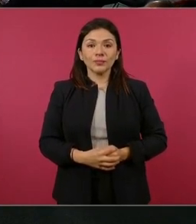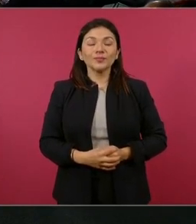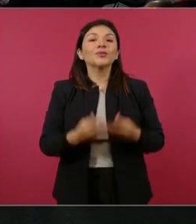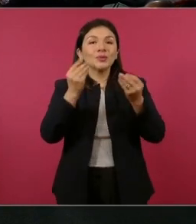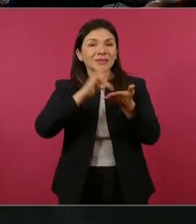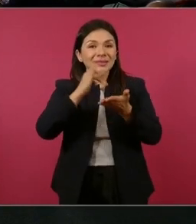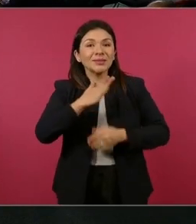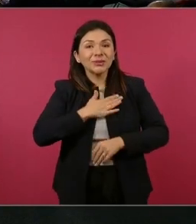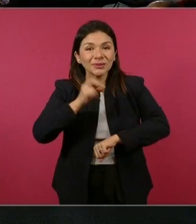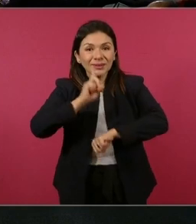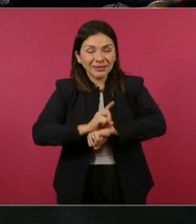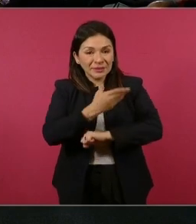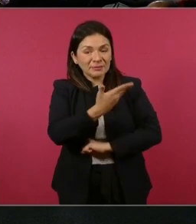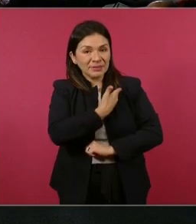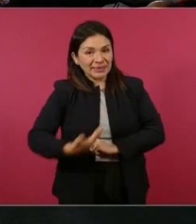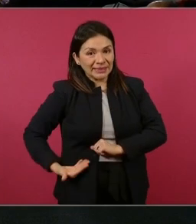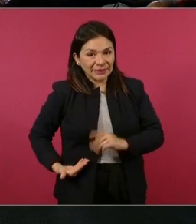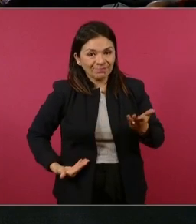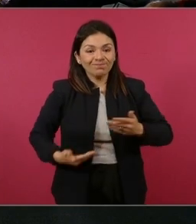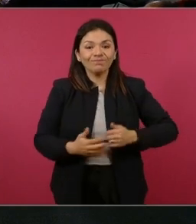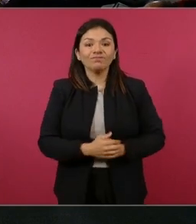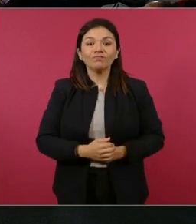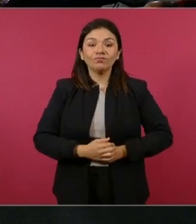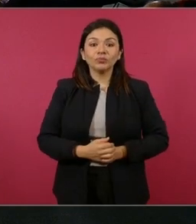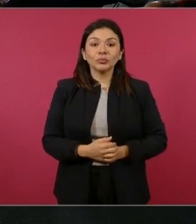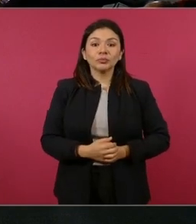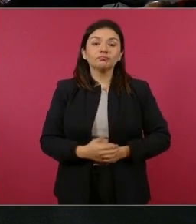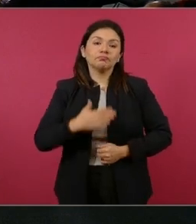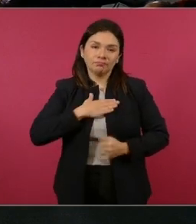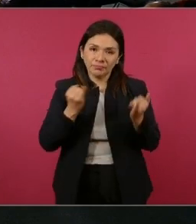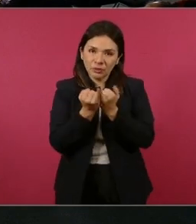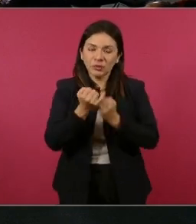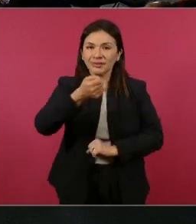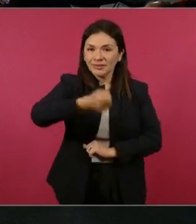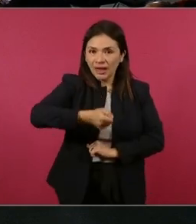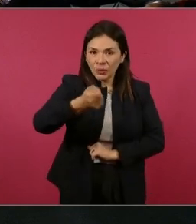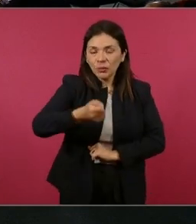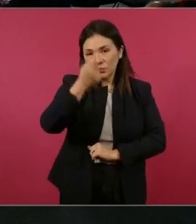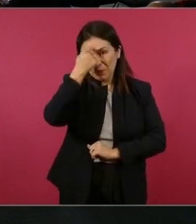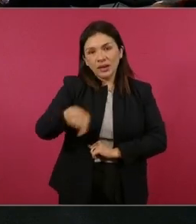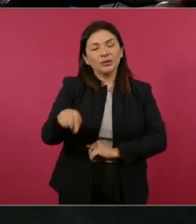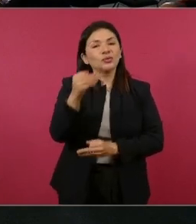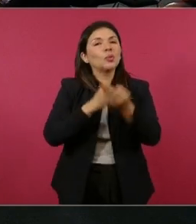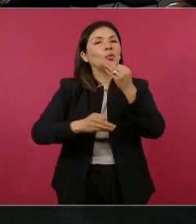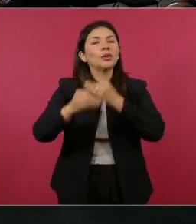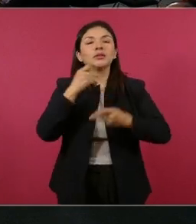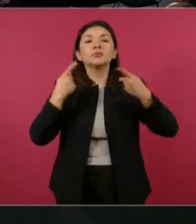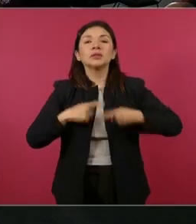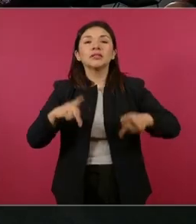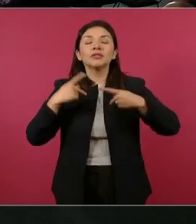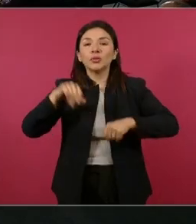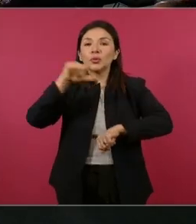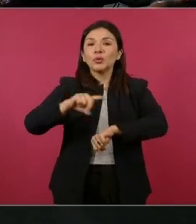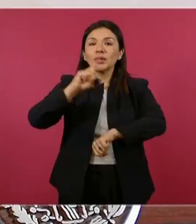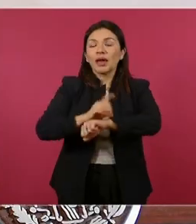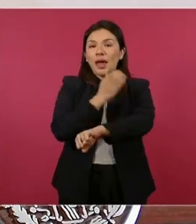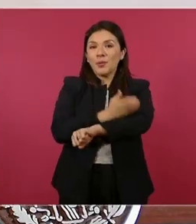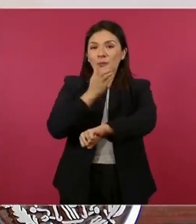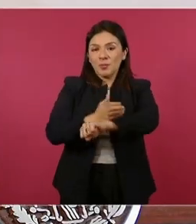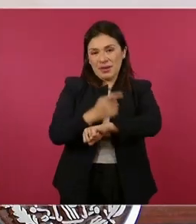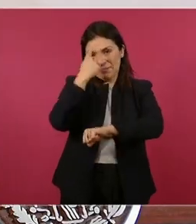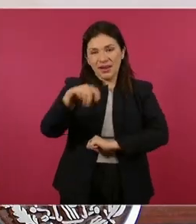Muchas gracias, muy buenos días, señor presidente, con un saludo también para todas y todos los que nos acompañan en